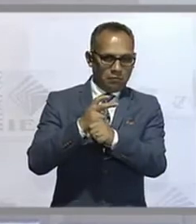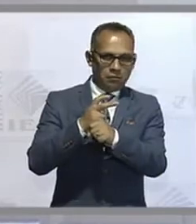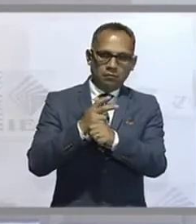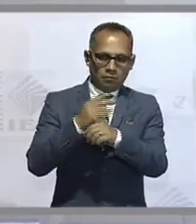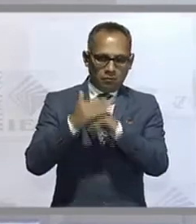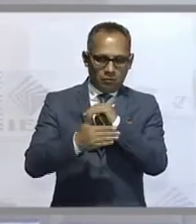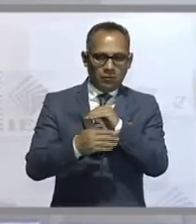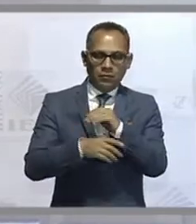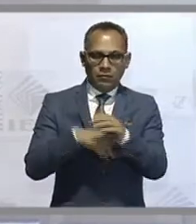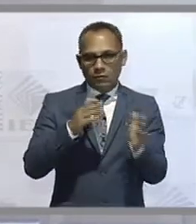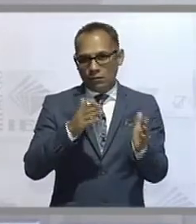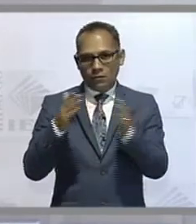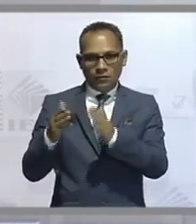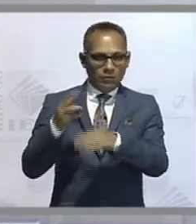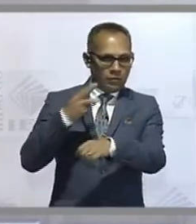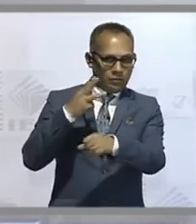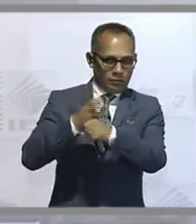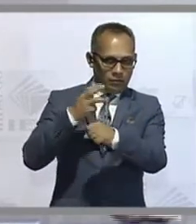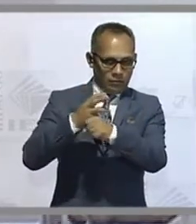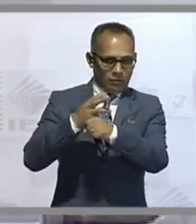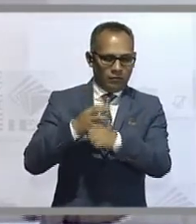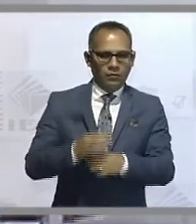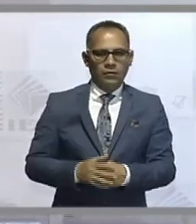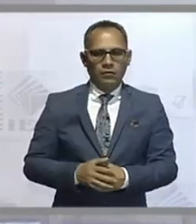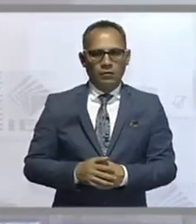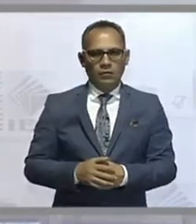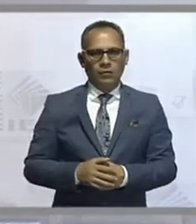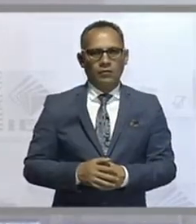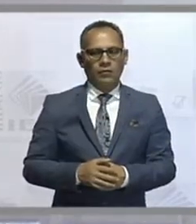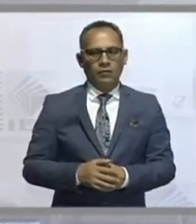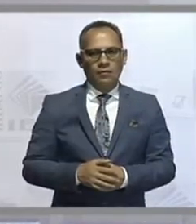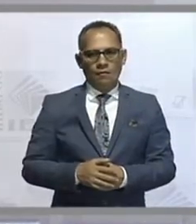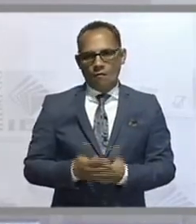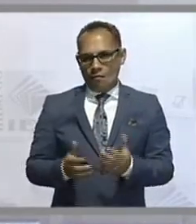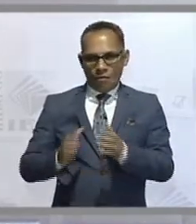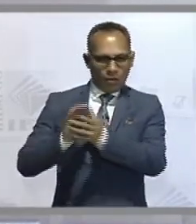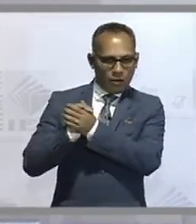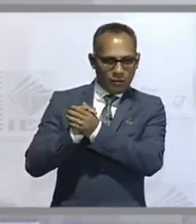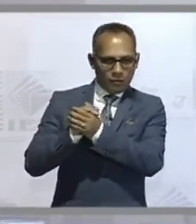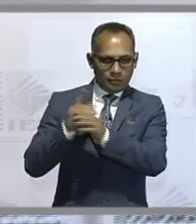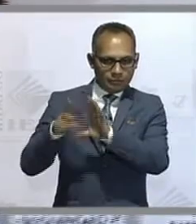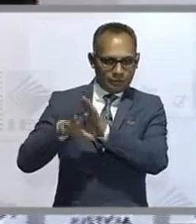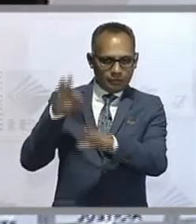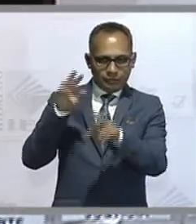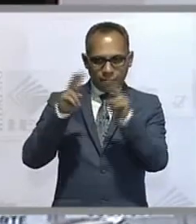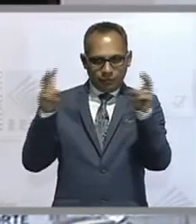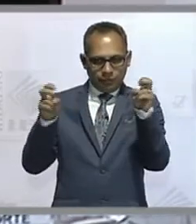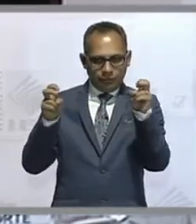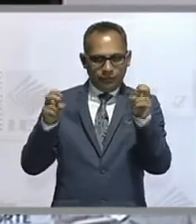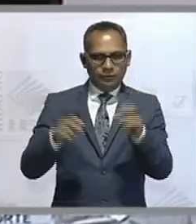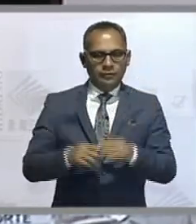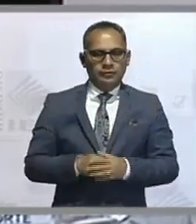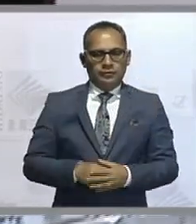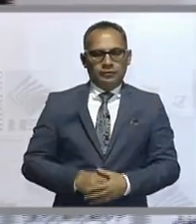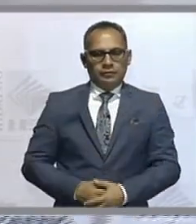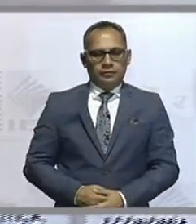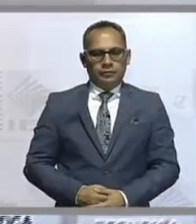iniciamos así la tercera ronda para lo cual me permito tomar el tema a debatir